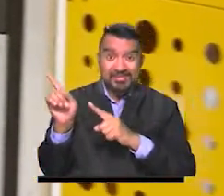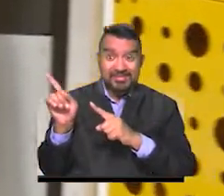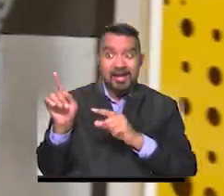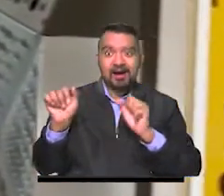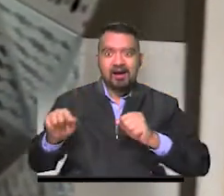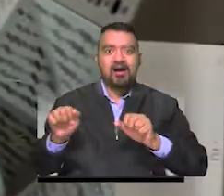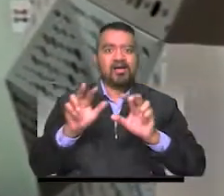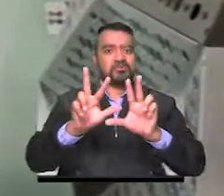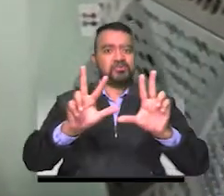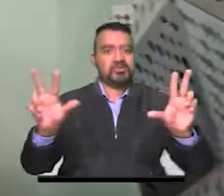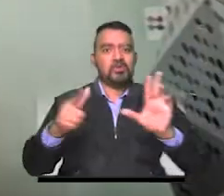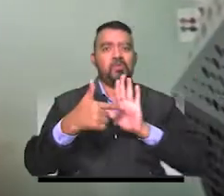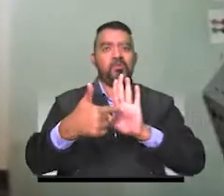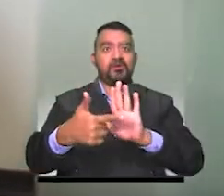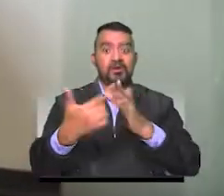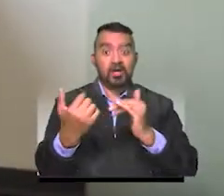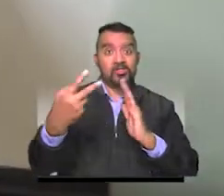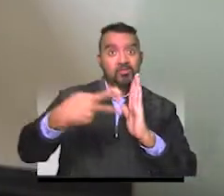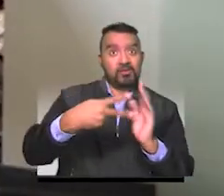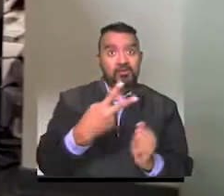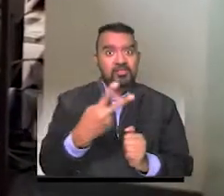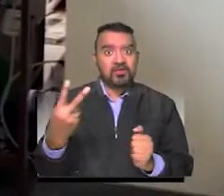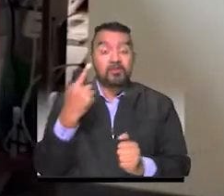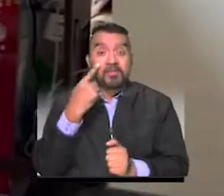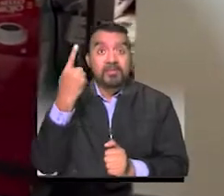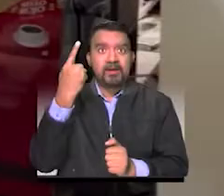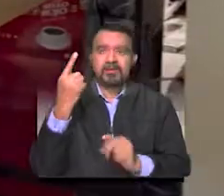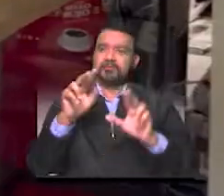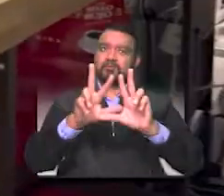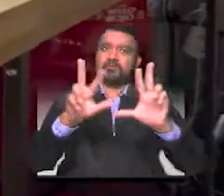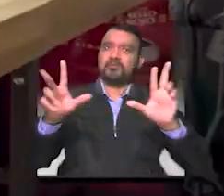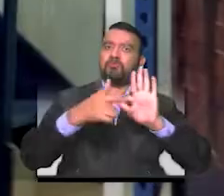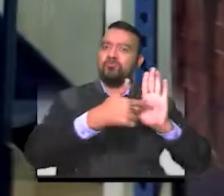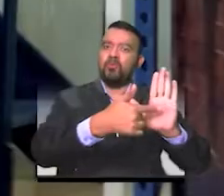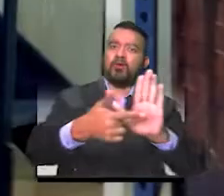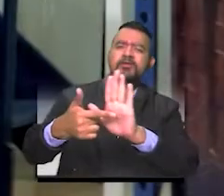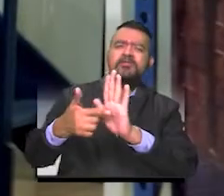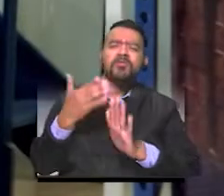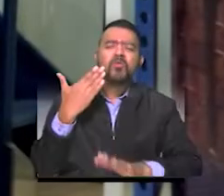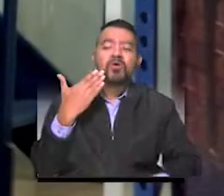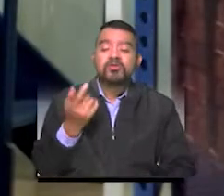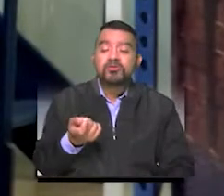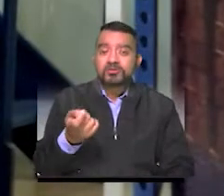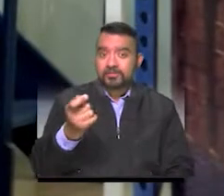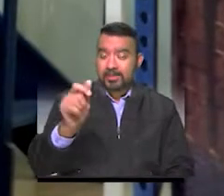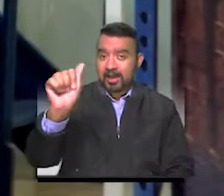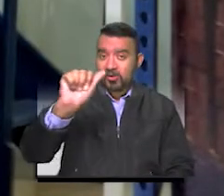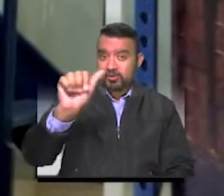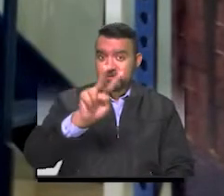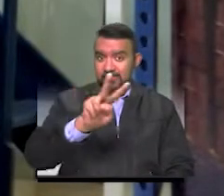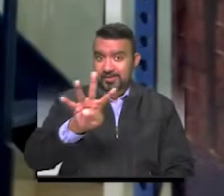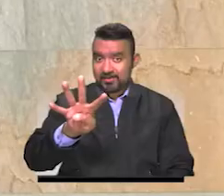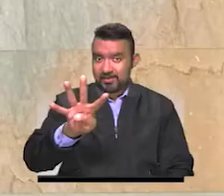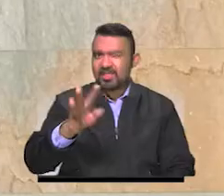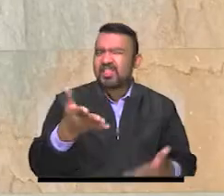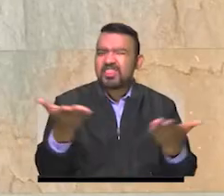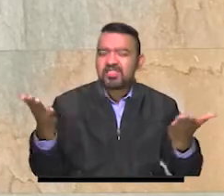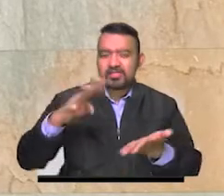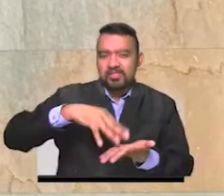Camacol 2022. Eso va a ser el 24 de agosto allí en el Palacio de